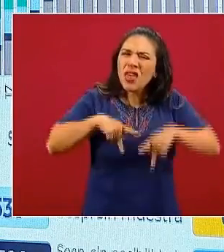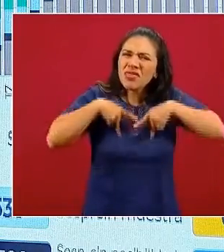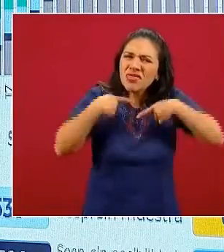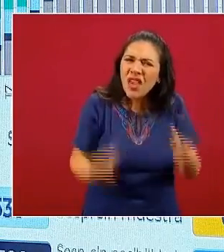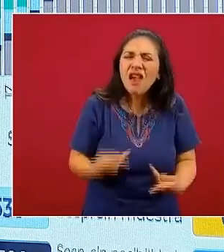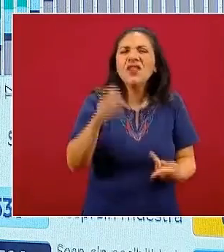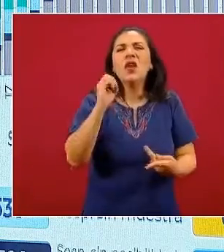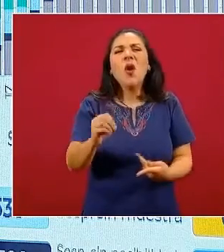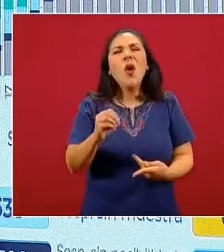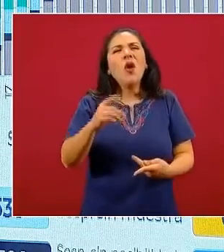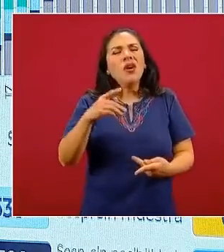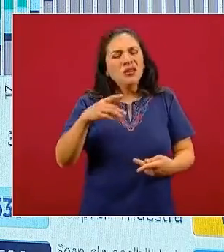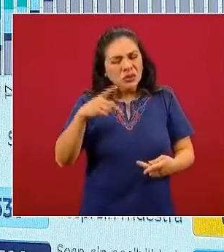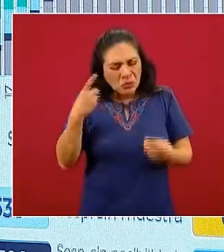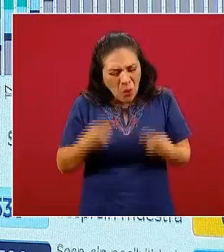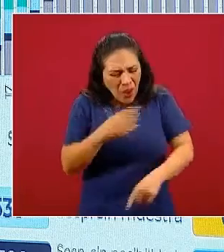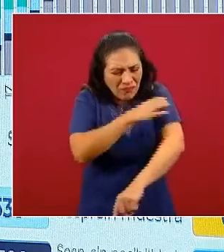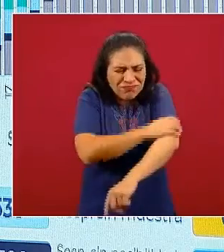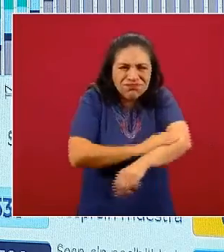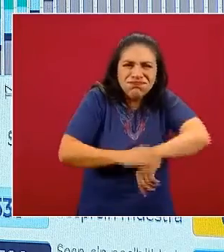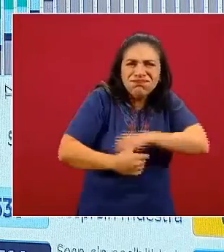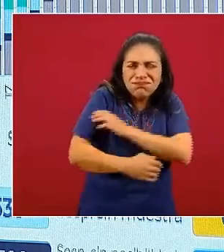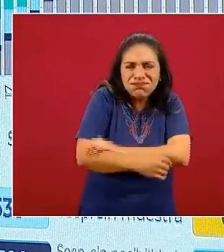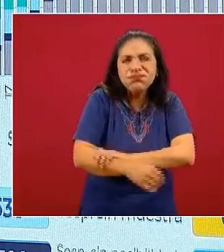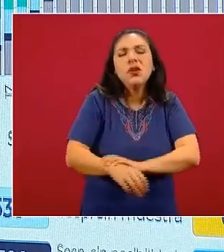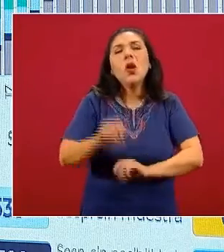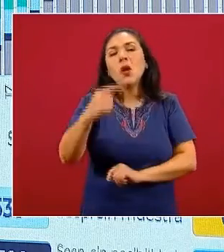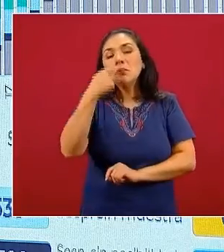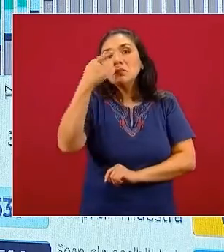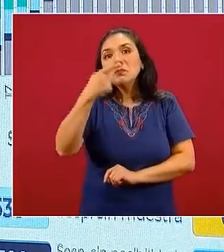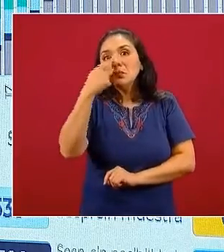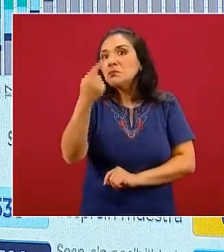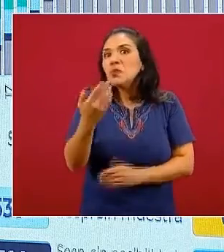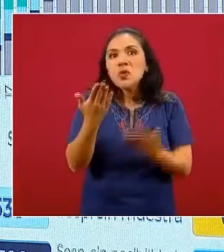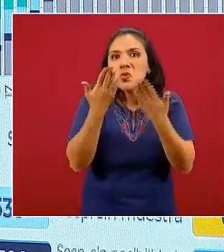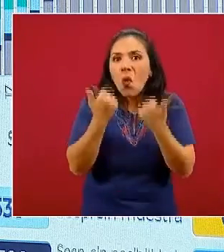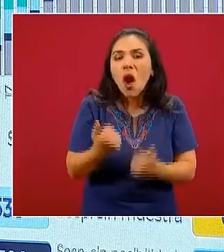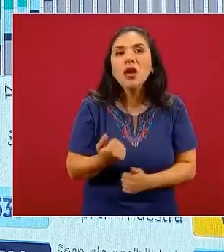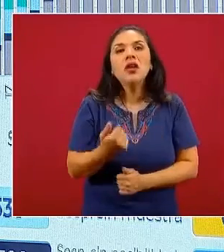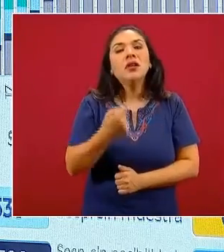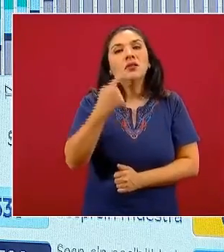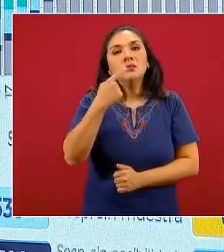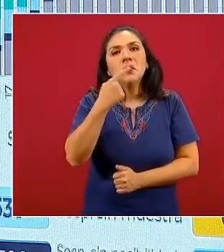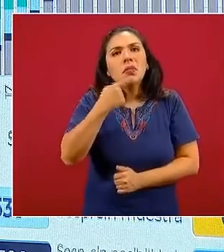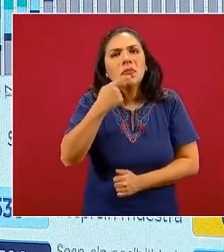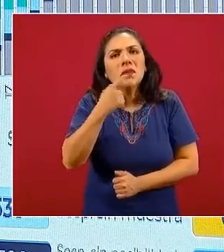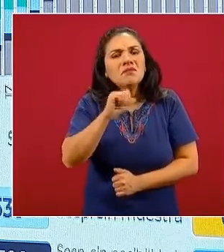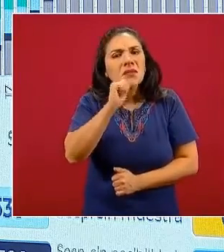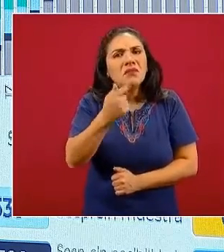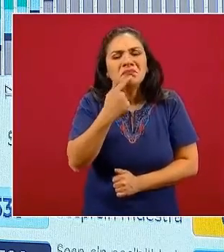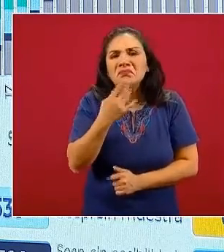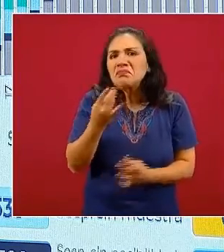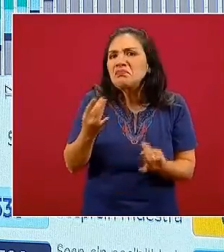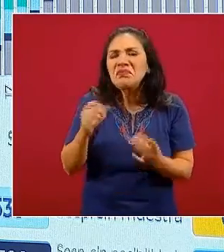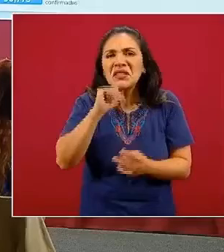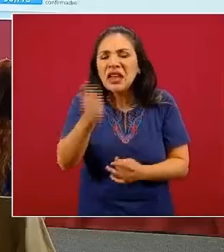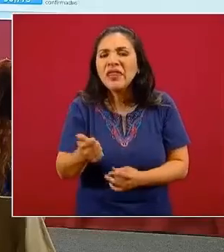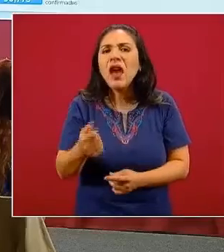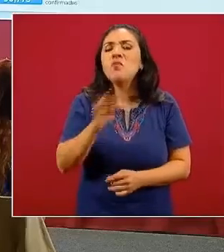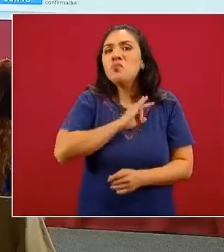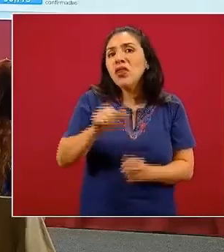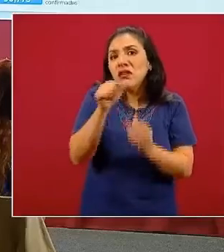o sensación de dolor en el cuerpo, pérdida del olfato, pérdida del gusto, puede haber diarrea, y estos son los síntomas